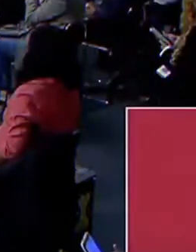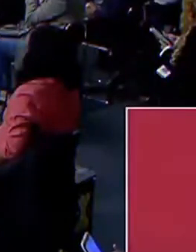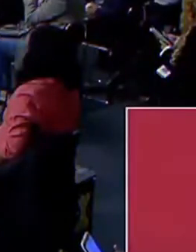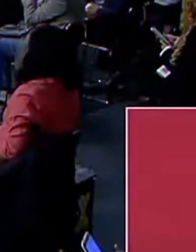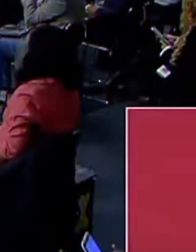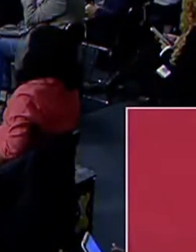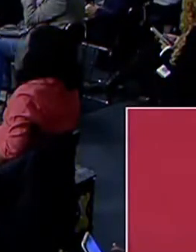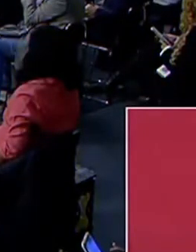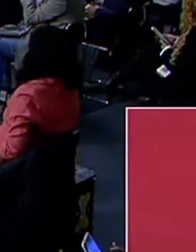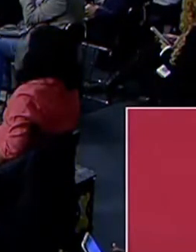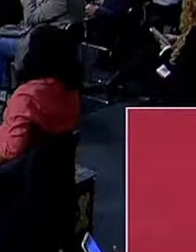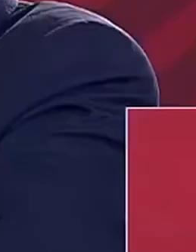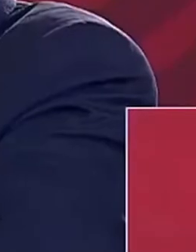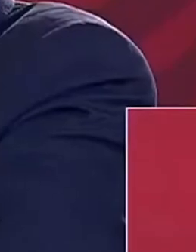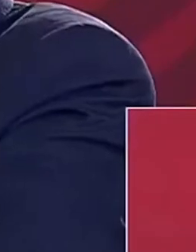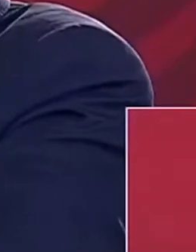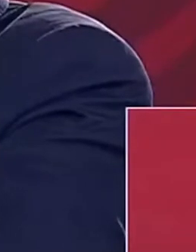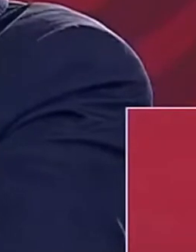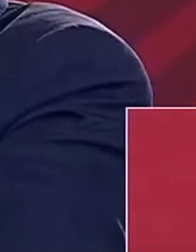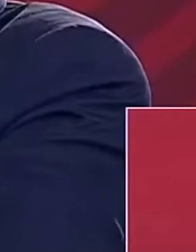No hay